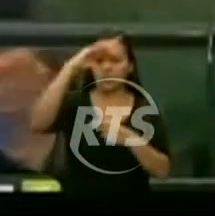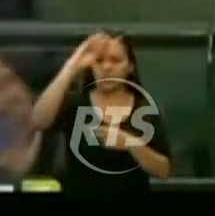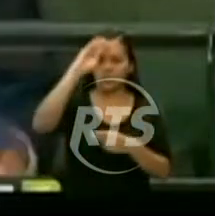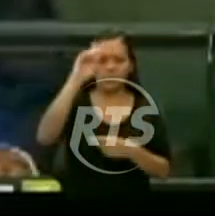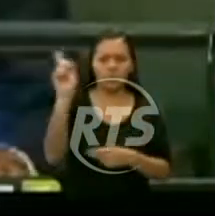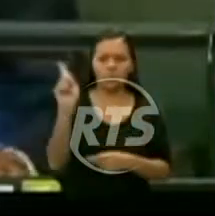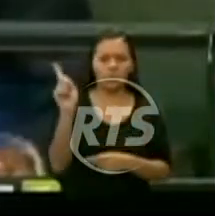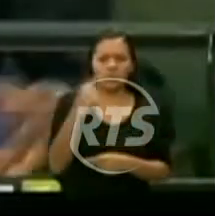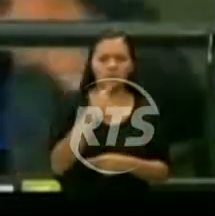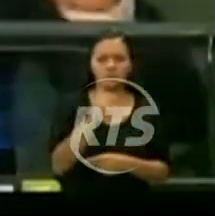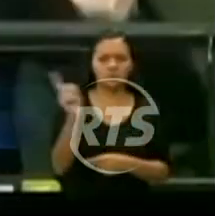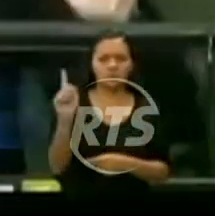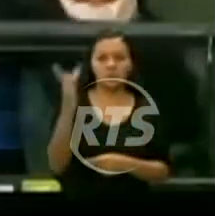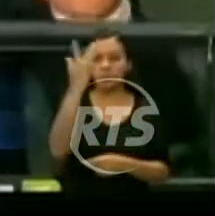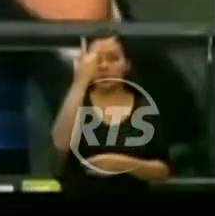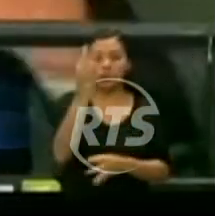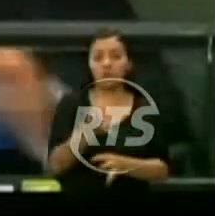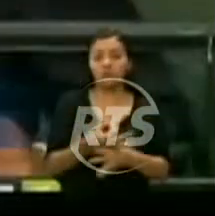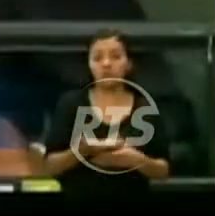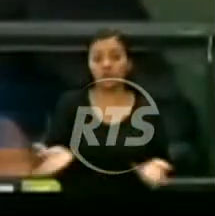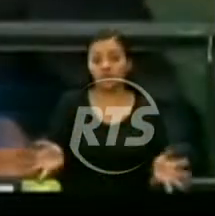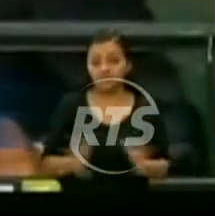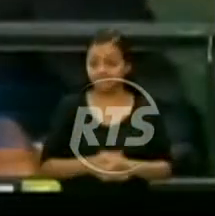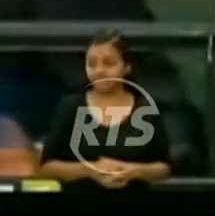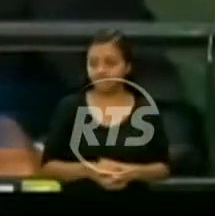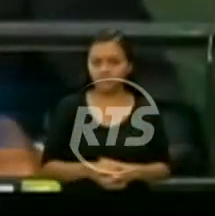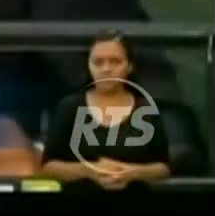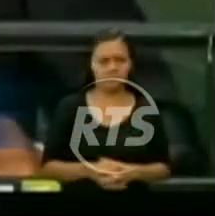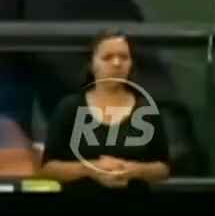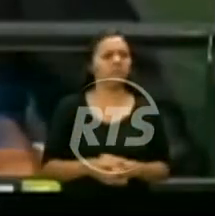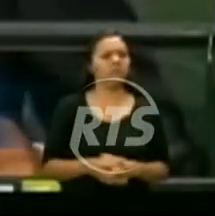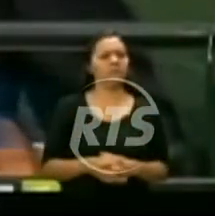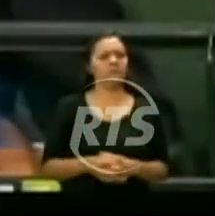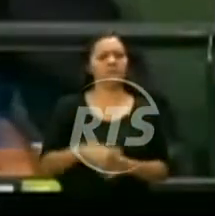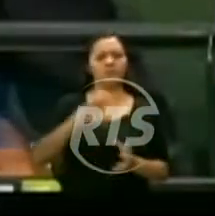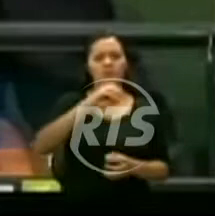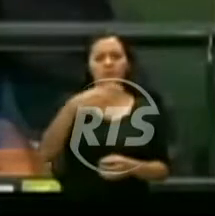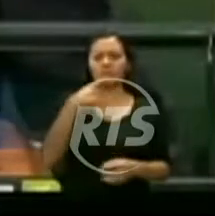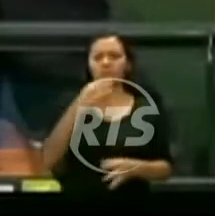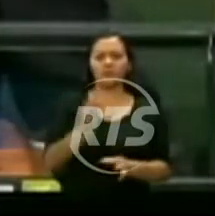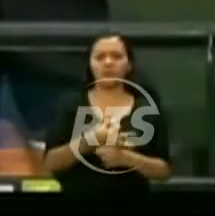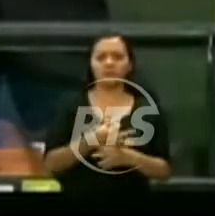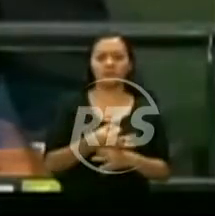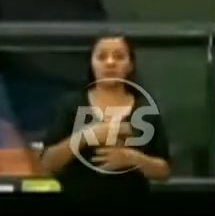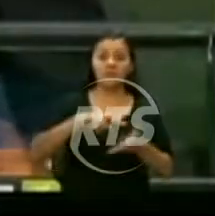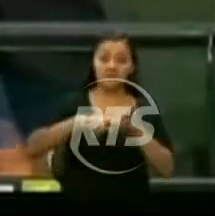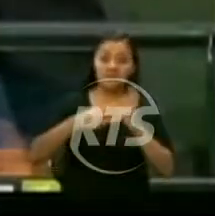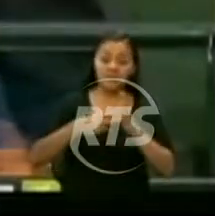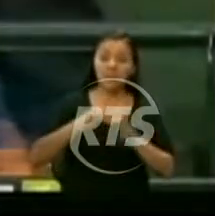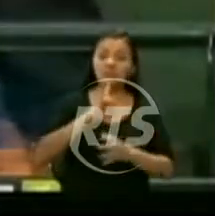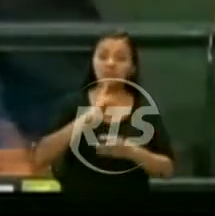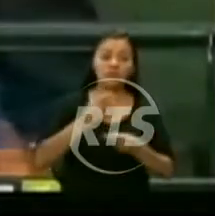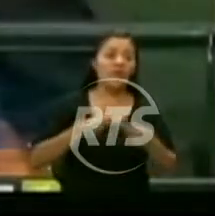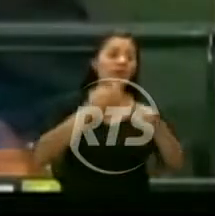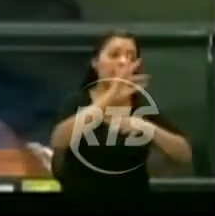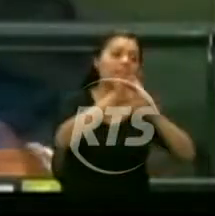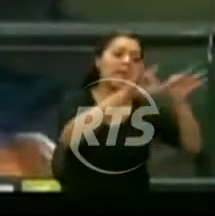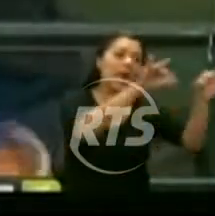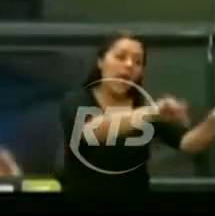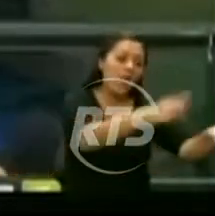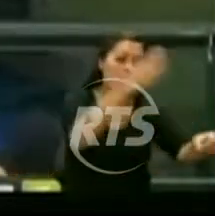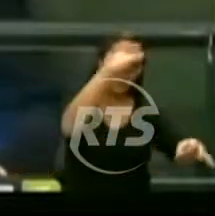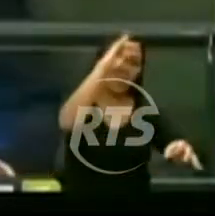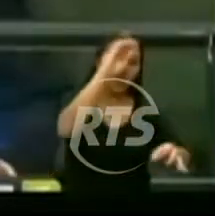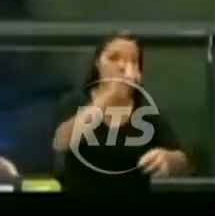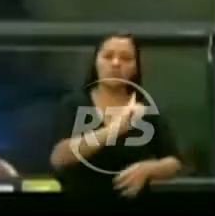derechos humanos, sino porque no ha funcionado. Aquí no hay ninguna concesión. Esto es justicia y dignidad del